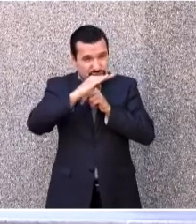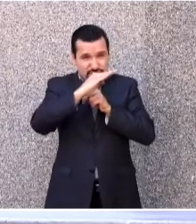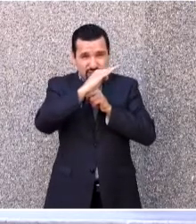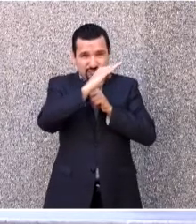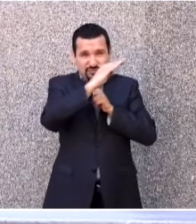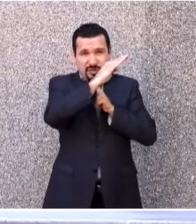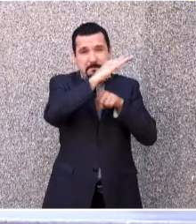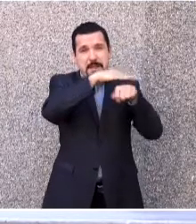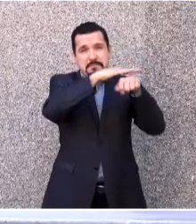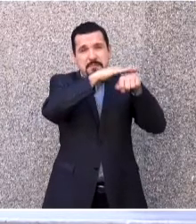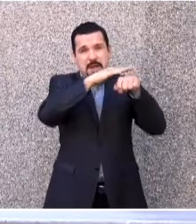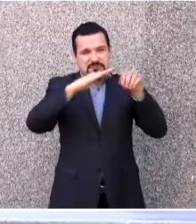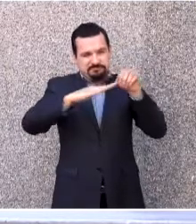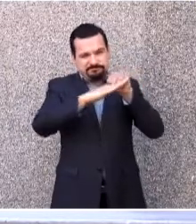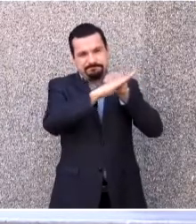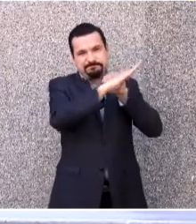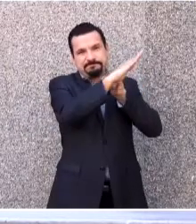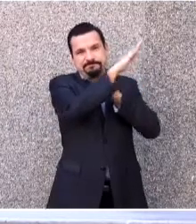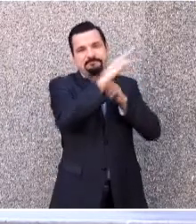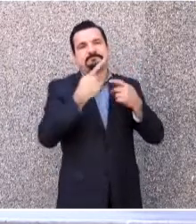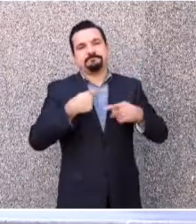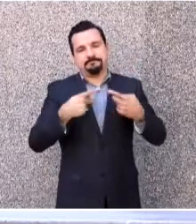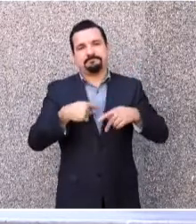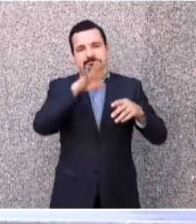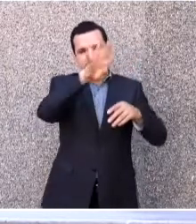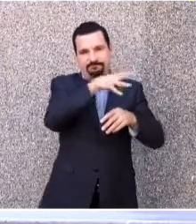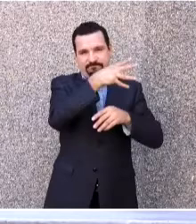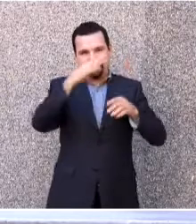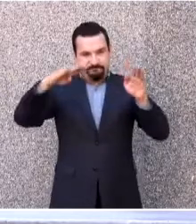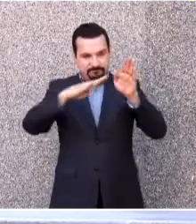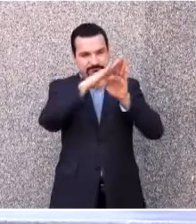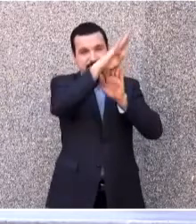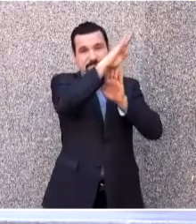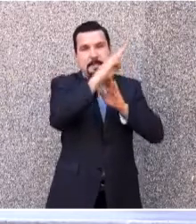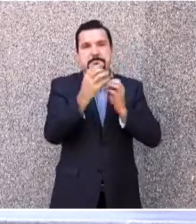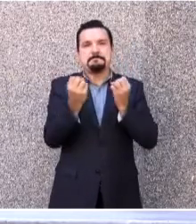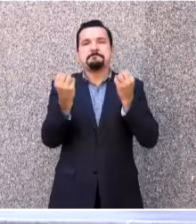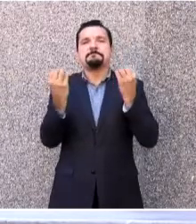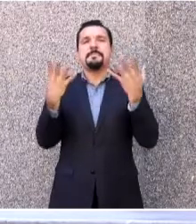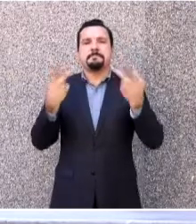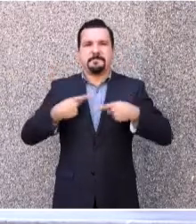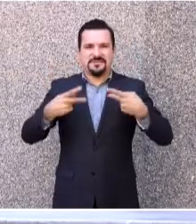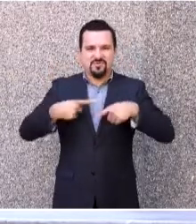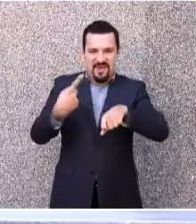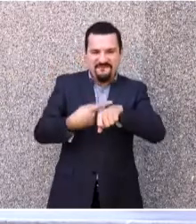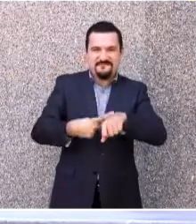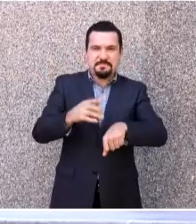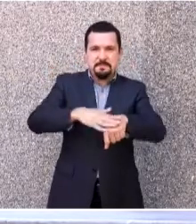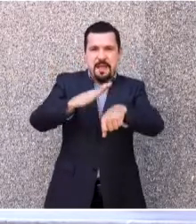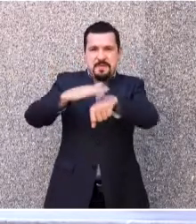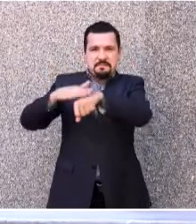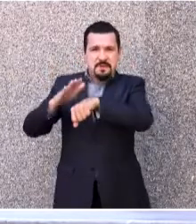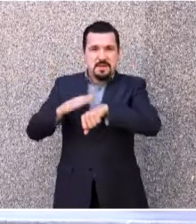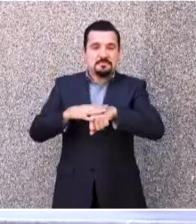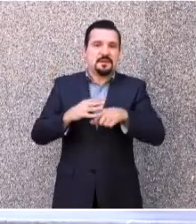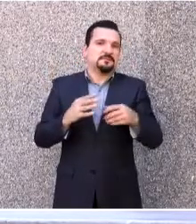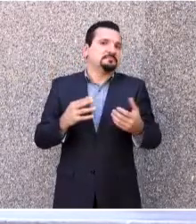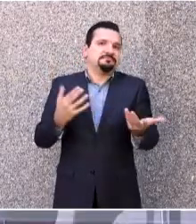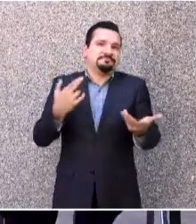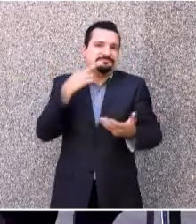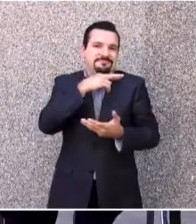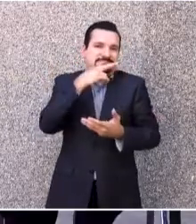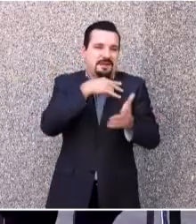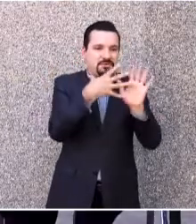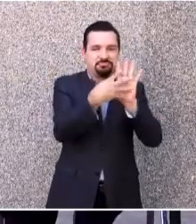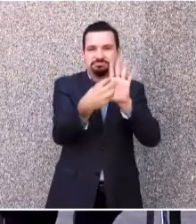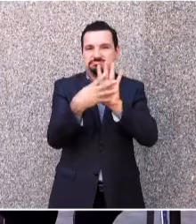tanto más casos haya, la posibilidad de transmitirse